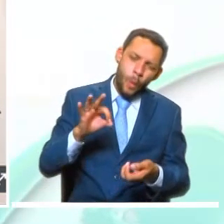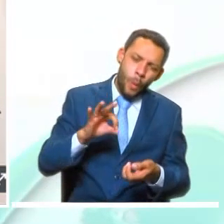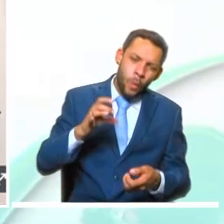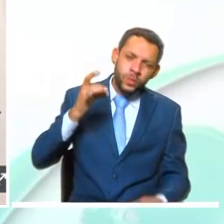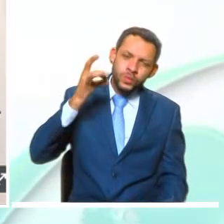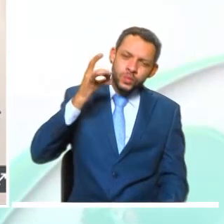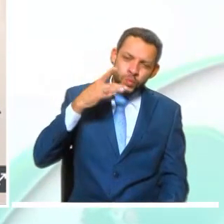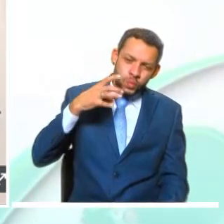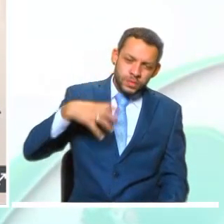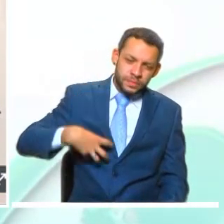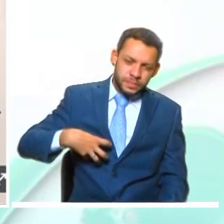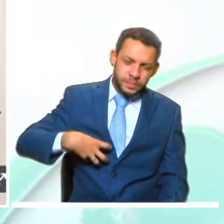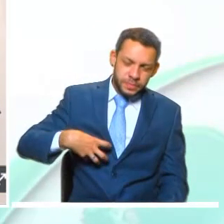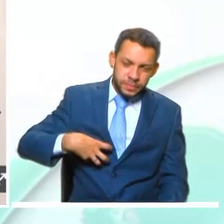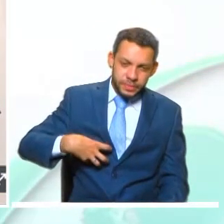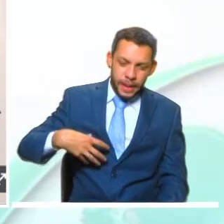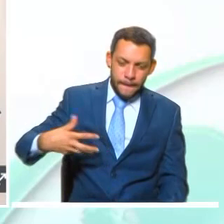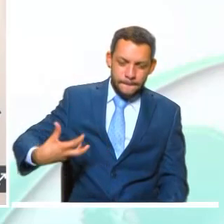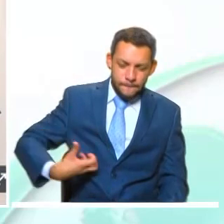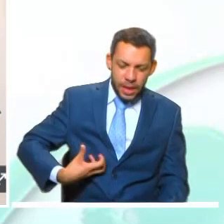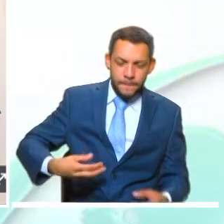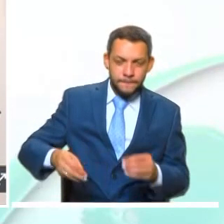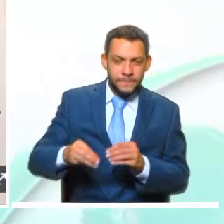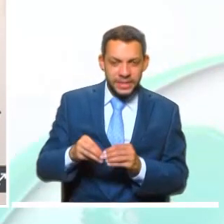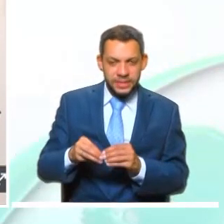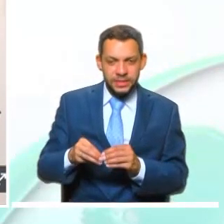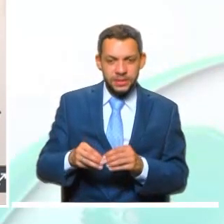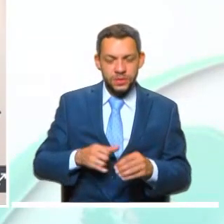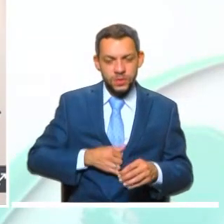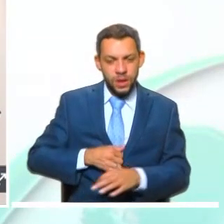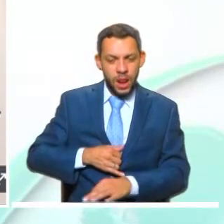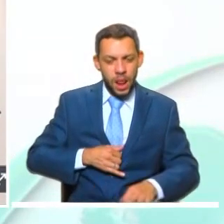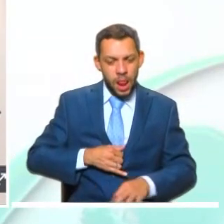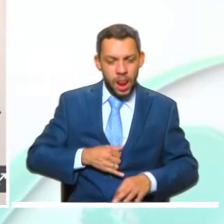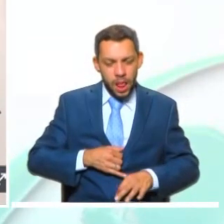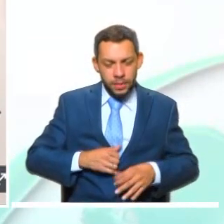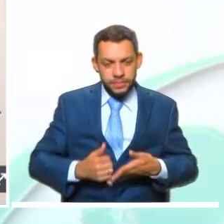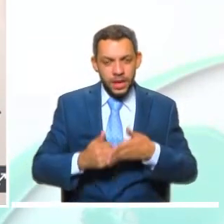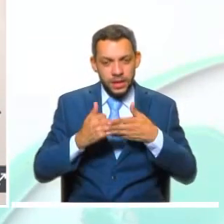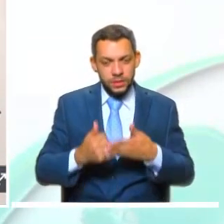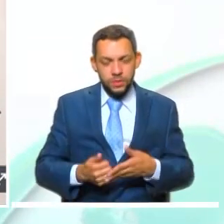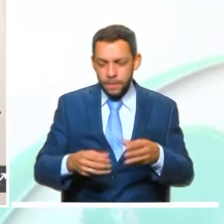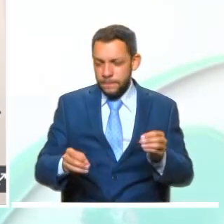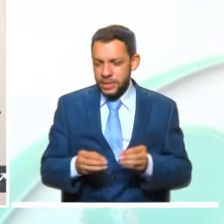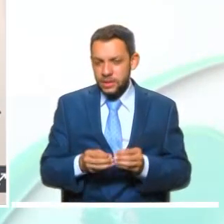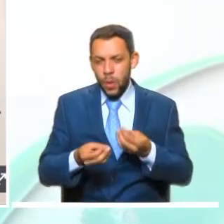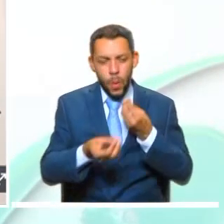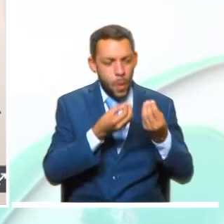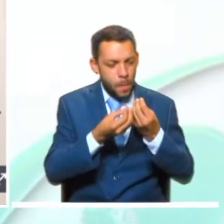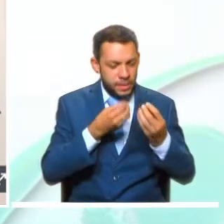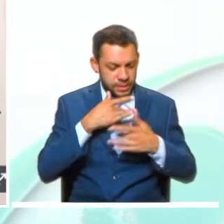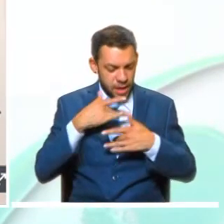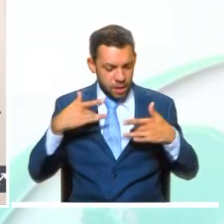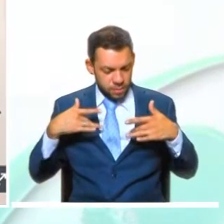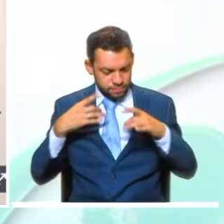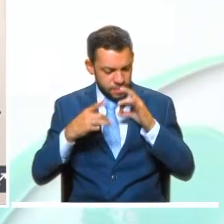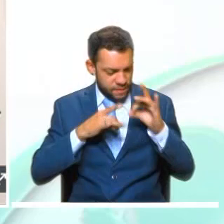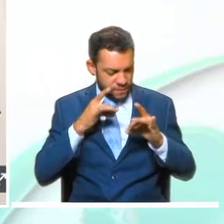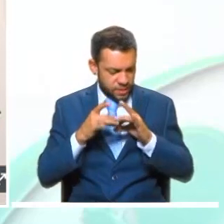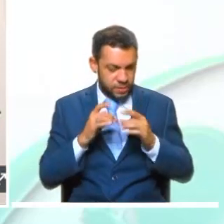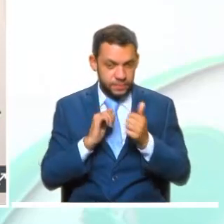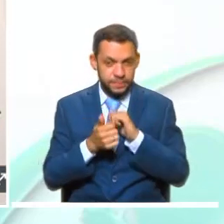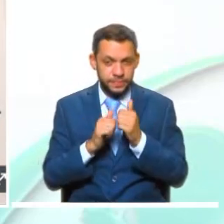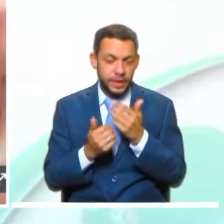las hidro colom terapias y tienen un acompañamiento nutricional y de actividad física maravillosa